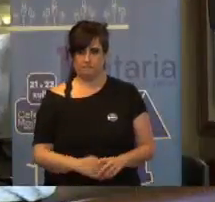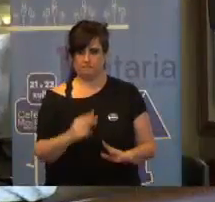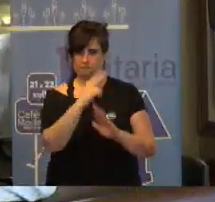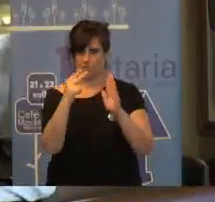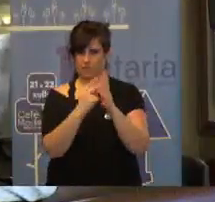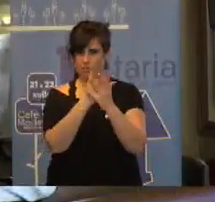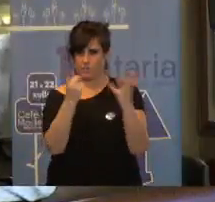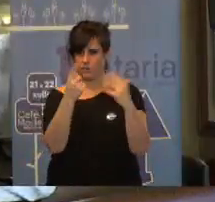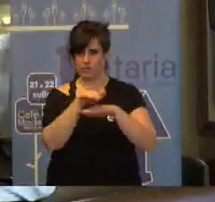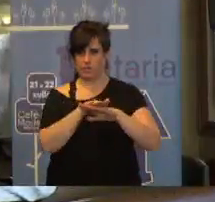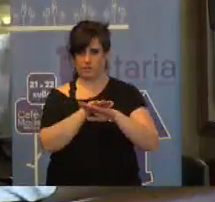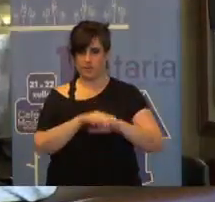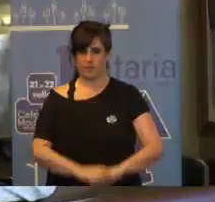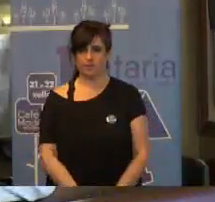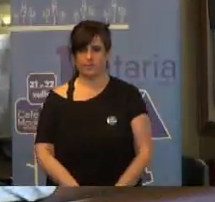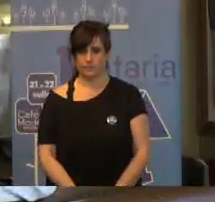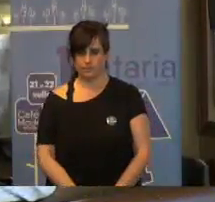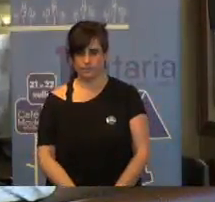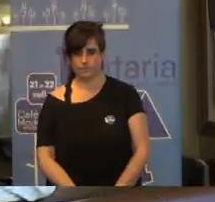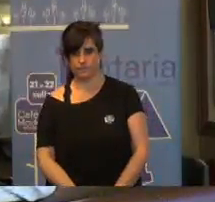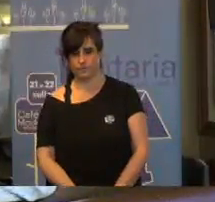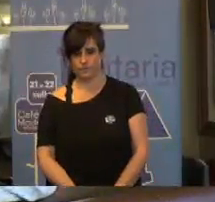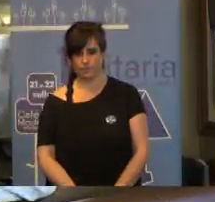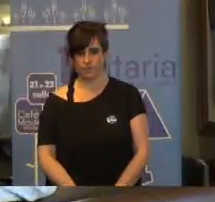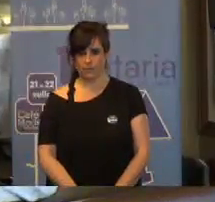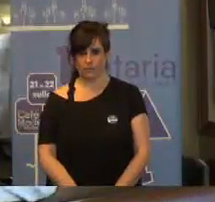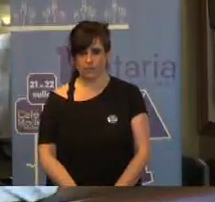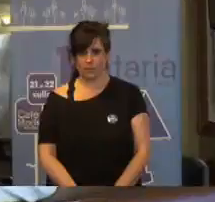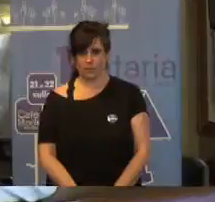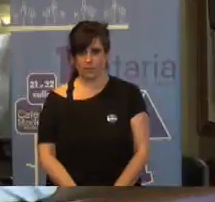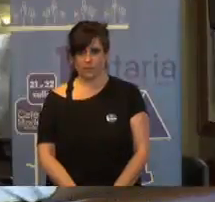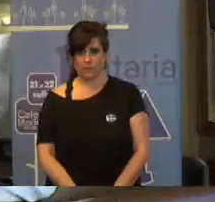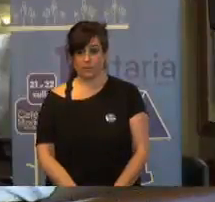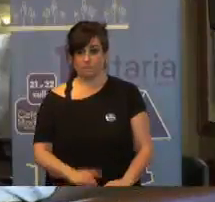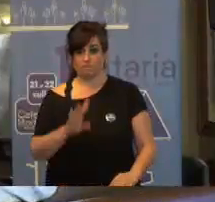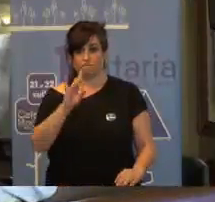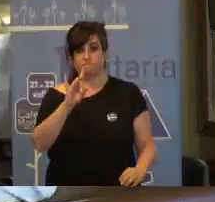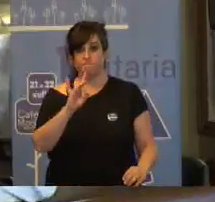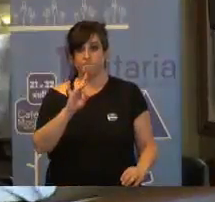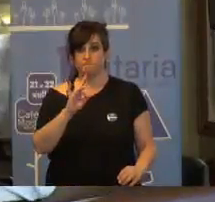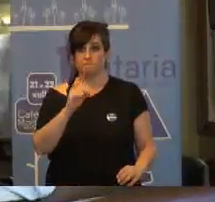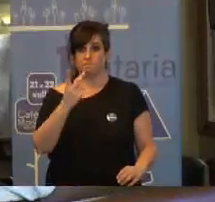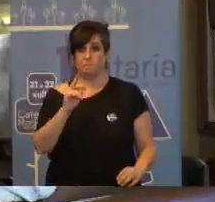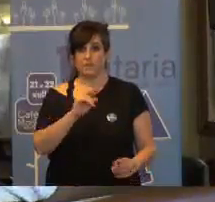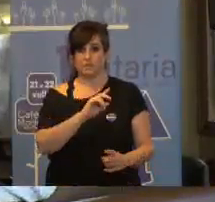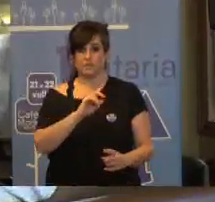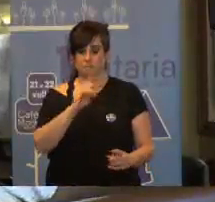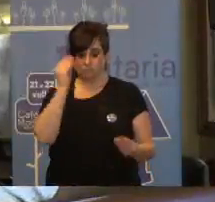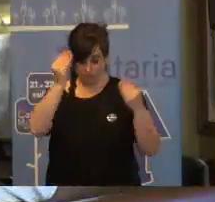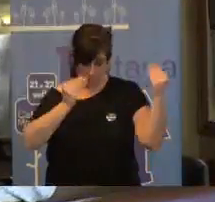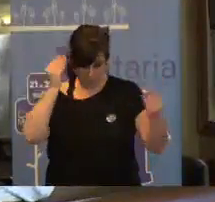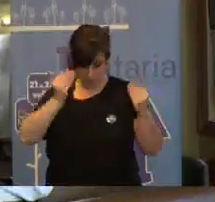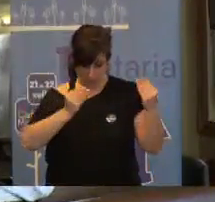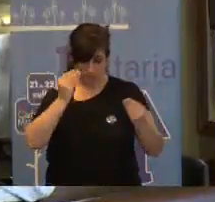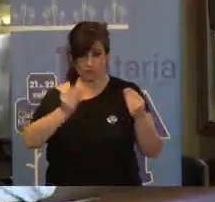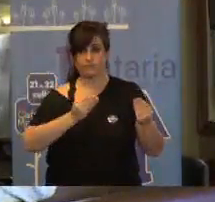2016, perdón, sí, está sin implantar. Despois de darlle 20 voltas, informes,